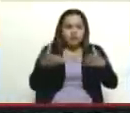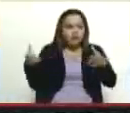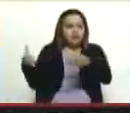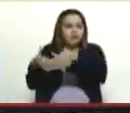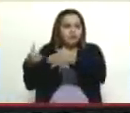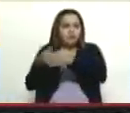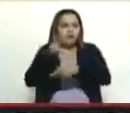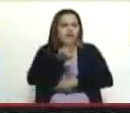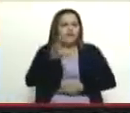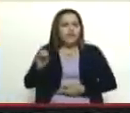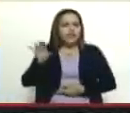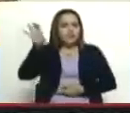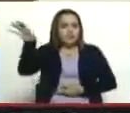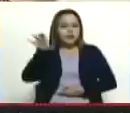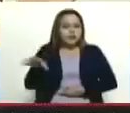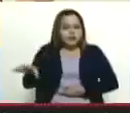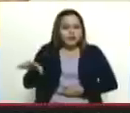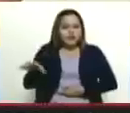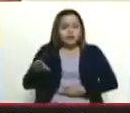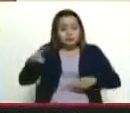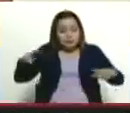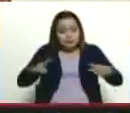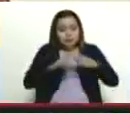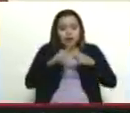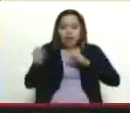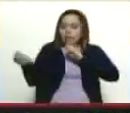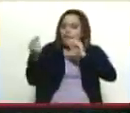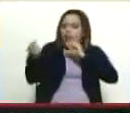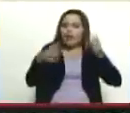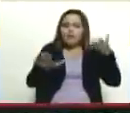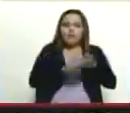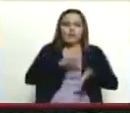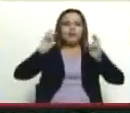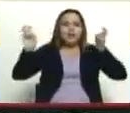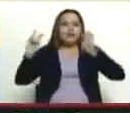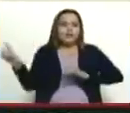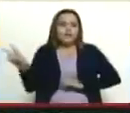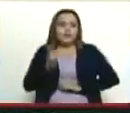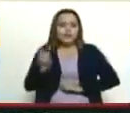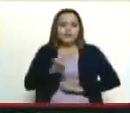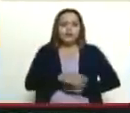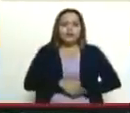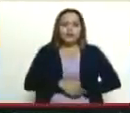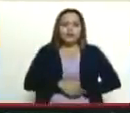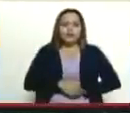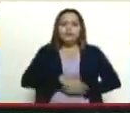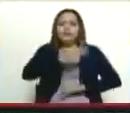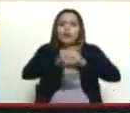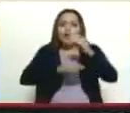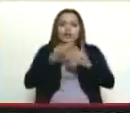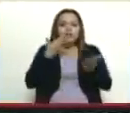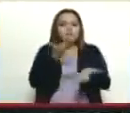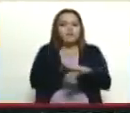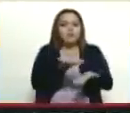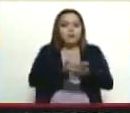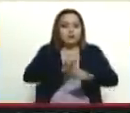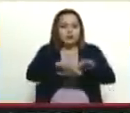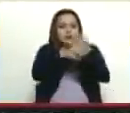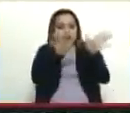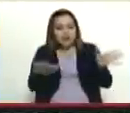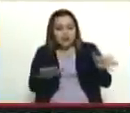20 países, se reunieron, discutieron el tema de Venezuela, para hacer una propuesta coherente.